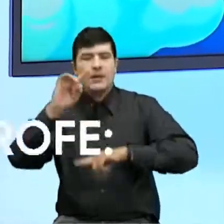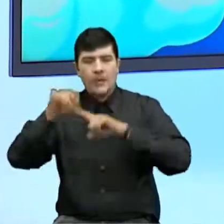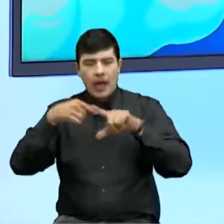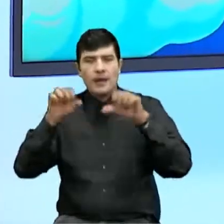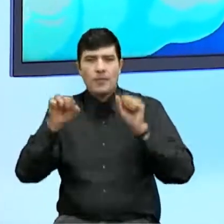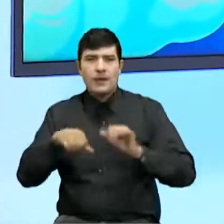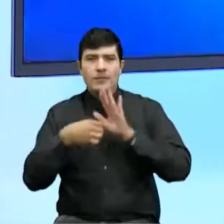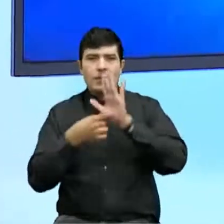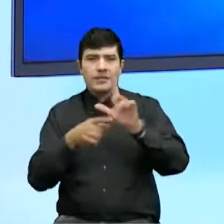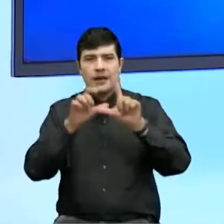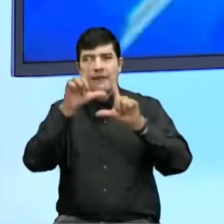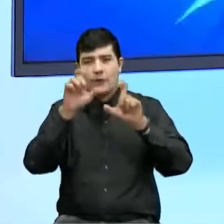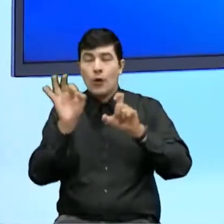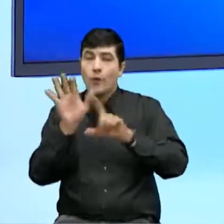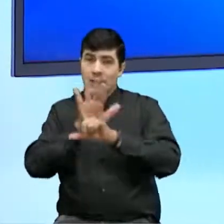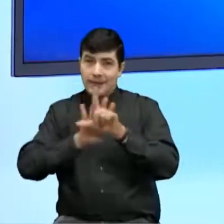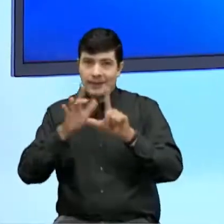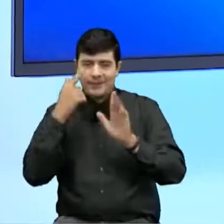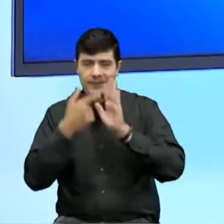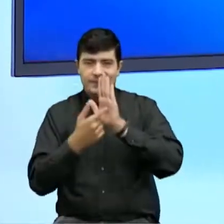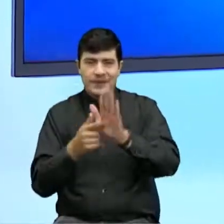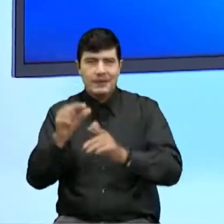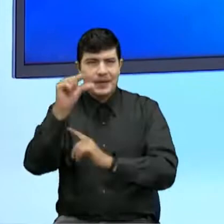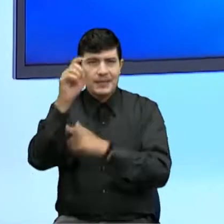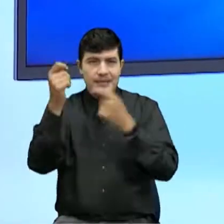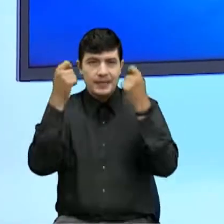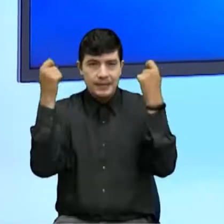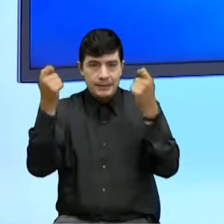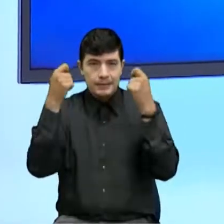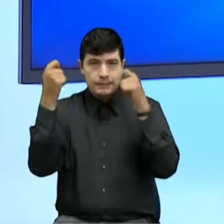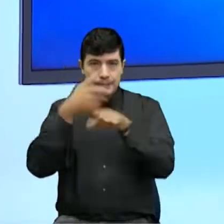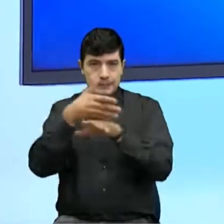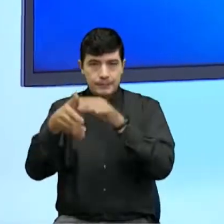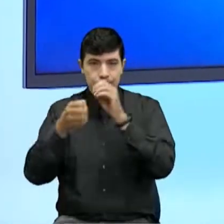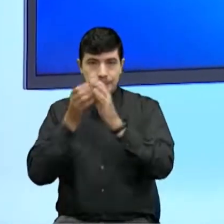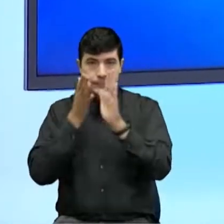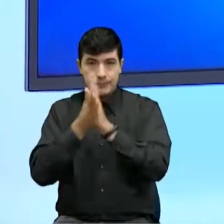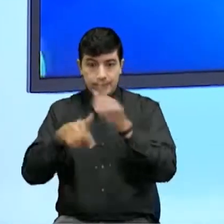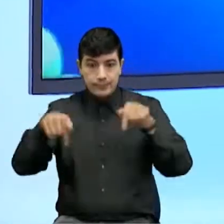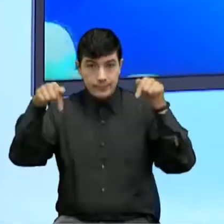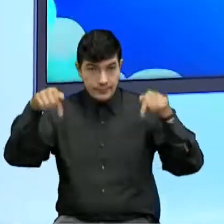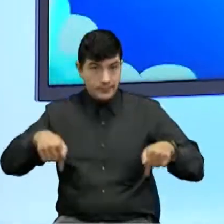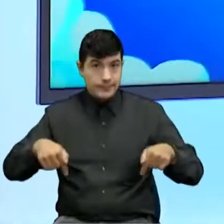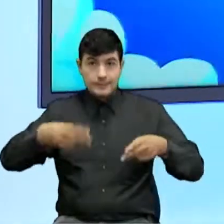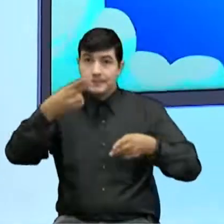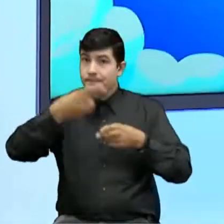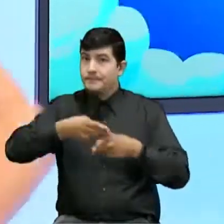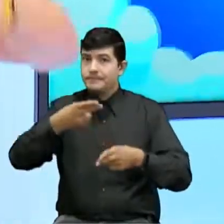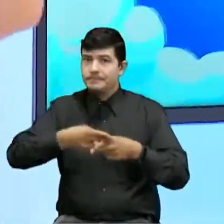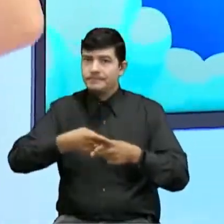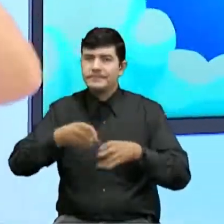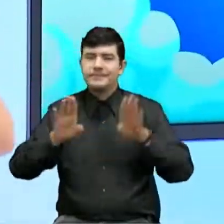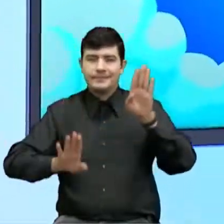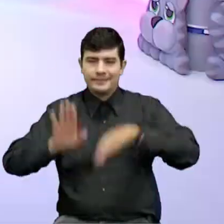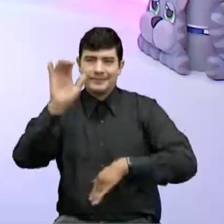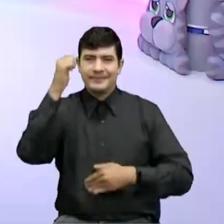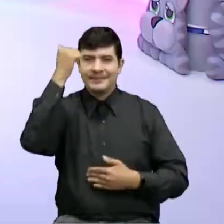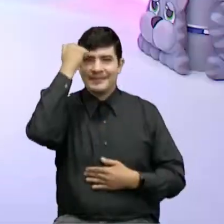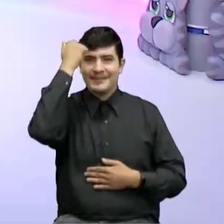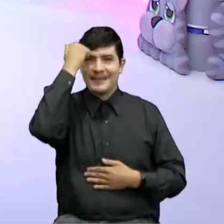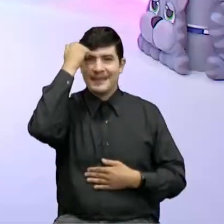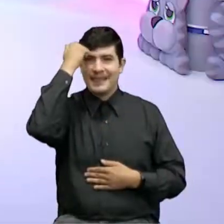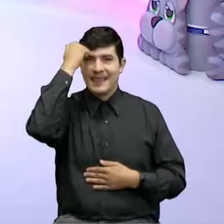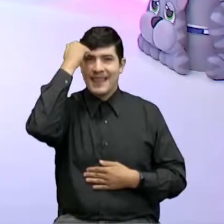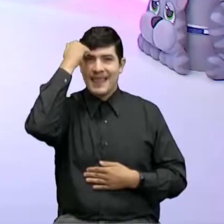están enviando este fotico o video. Vamos a una pequeña pausa comercial y ya regresamos con más de eso que se llama... ¡Presente,